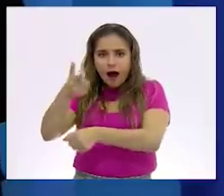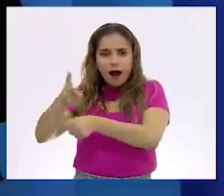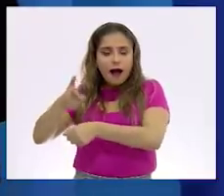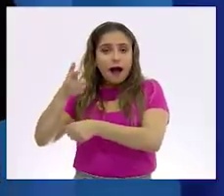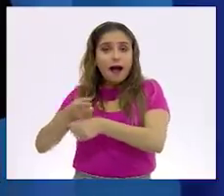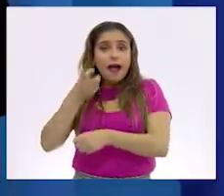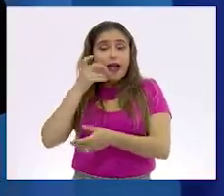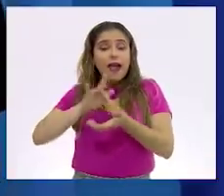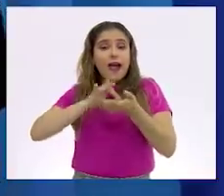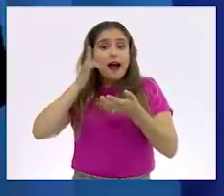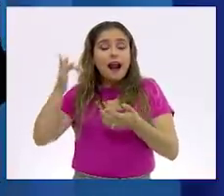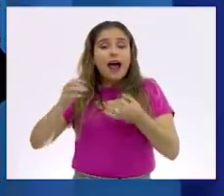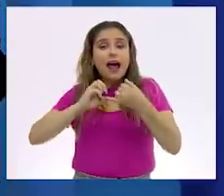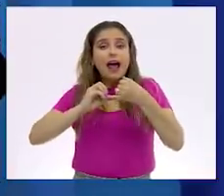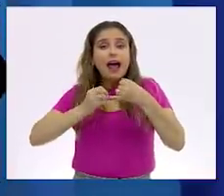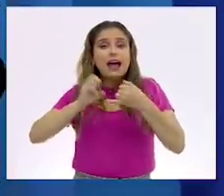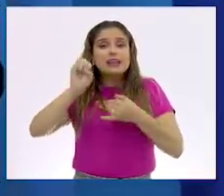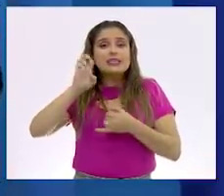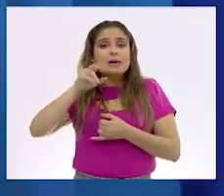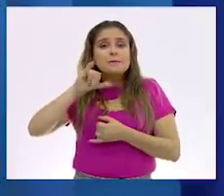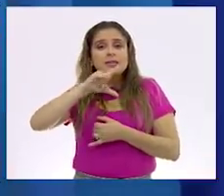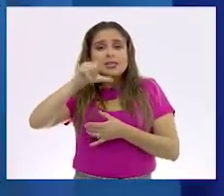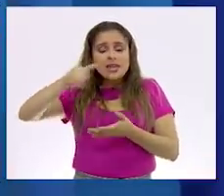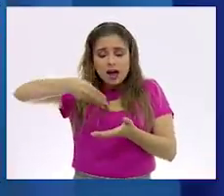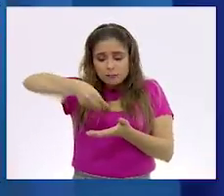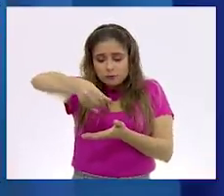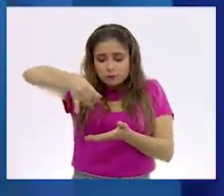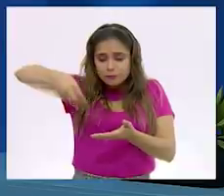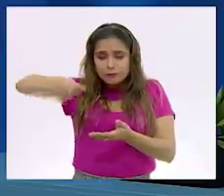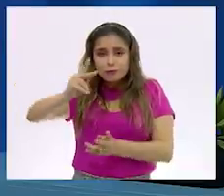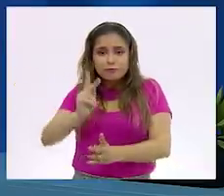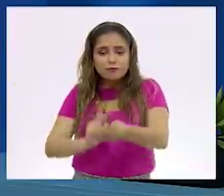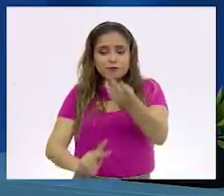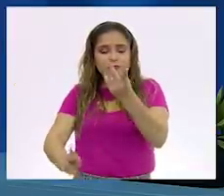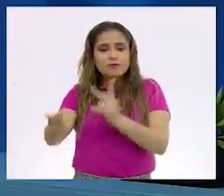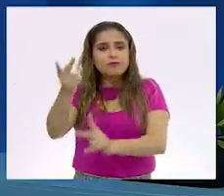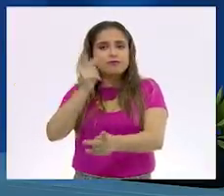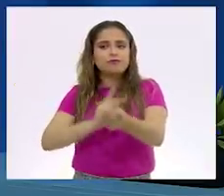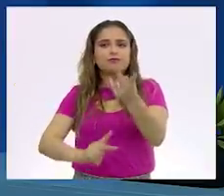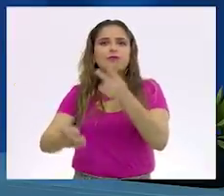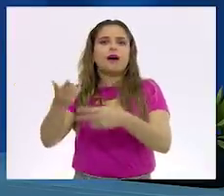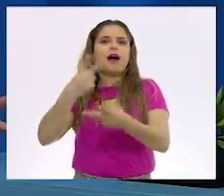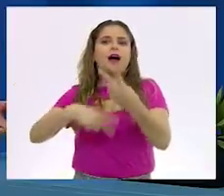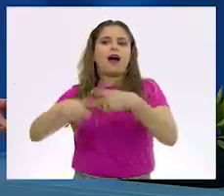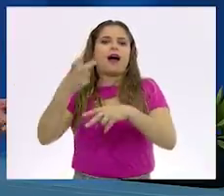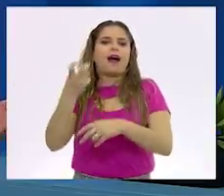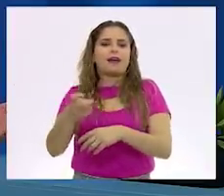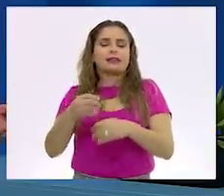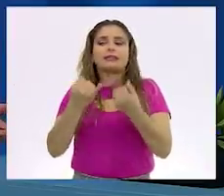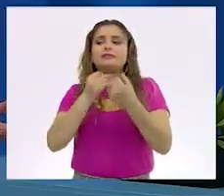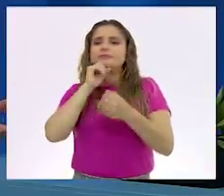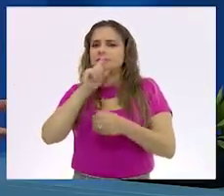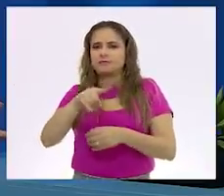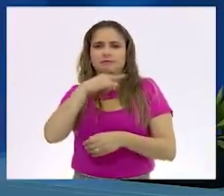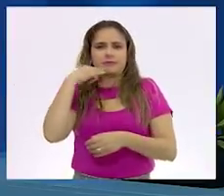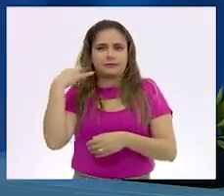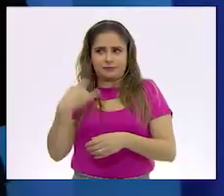plantas que tenían las mejores características. El caso del chile es semejante, ¿no,